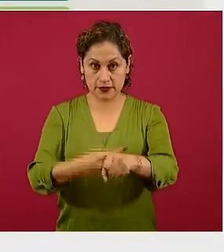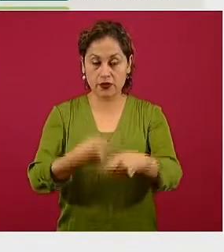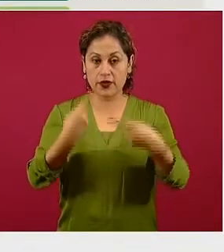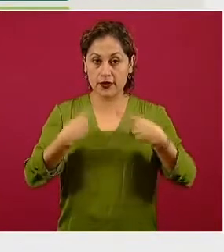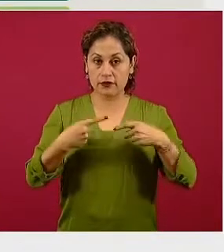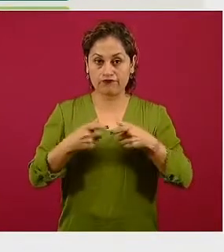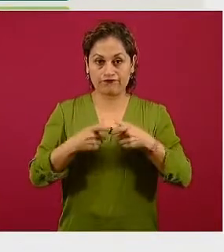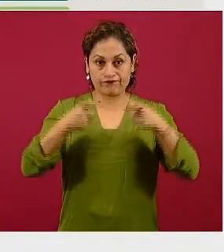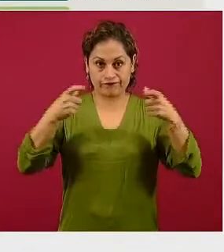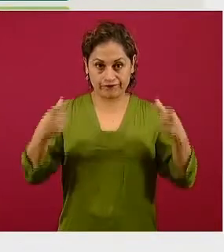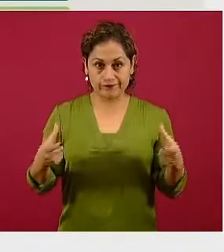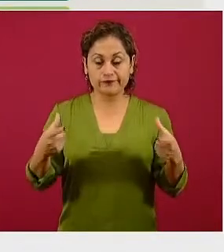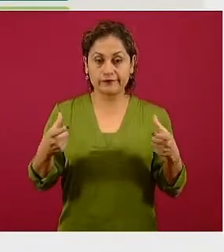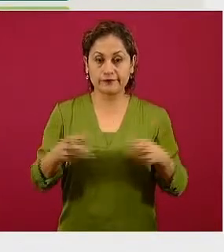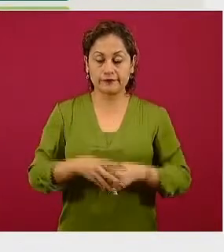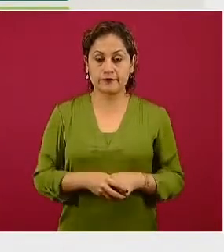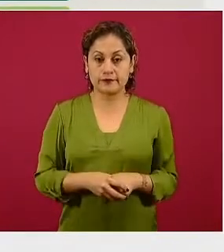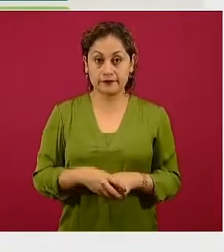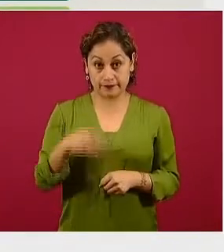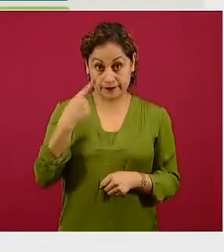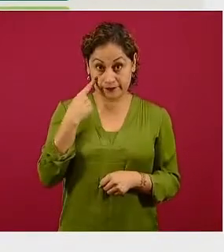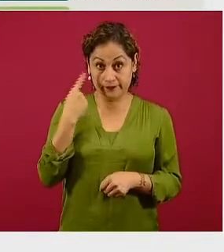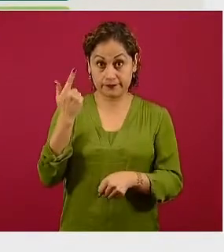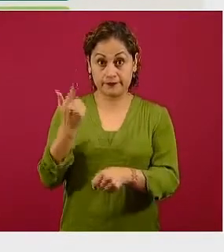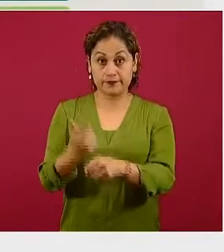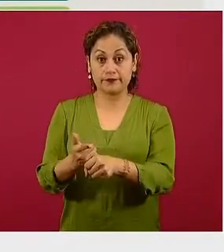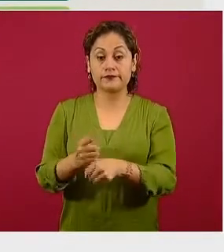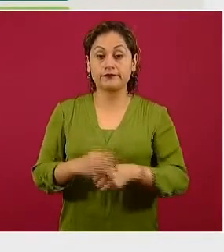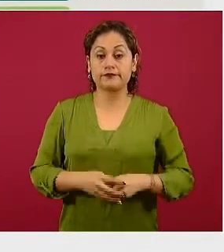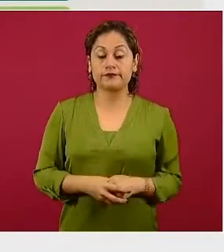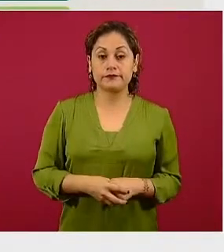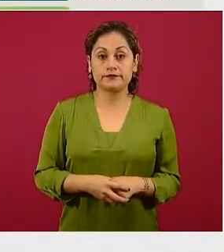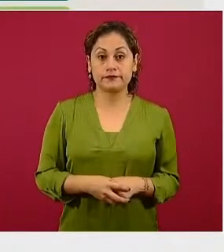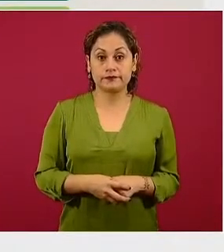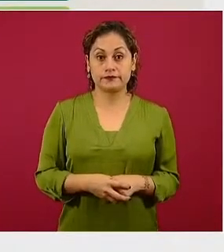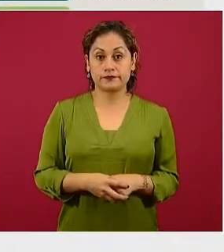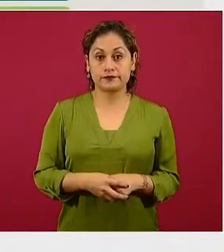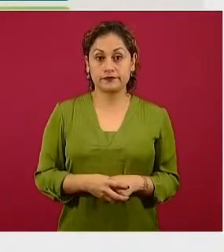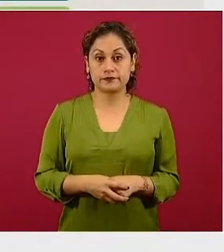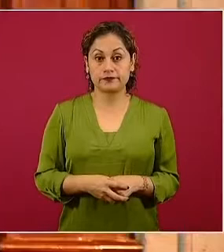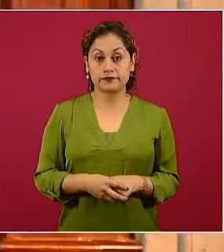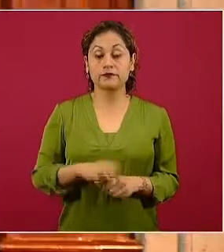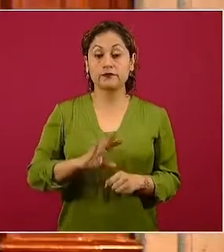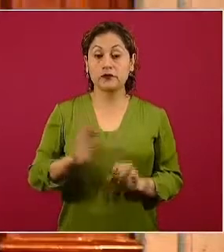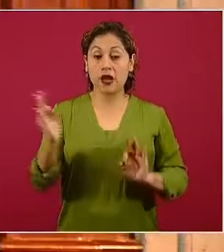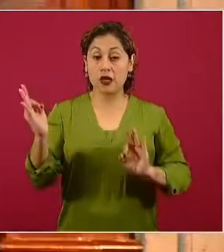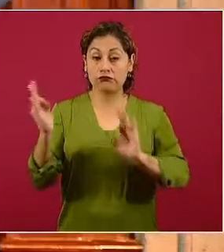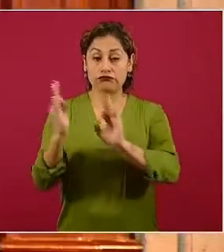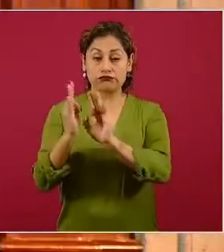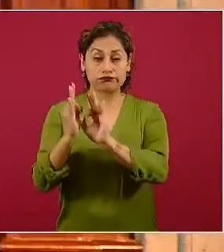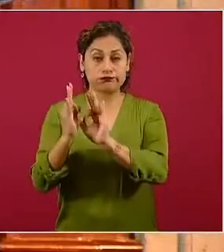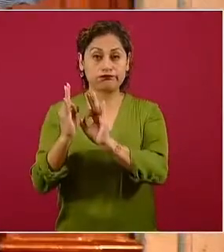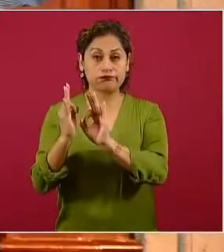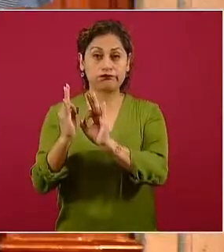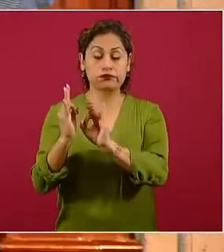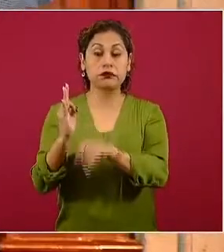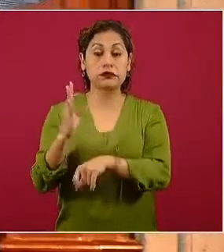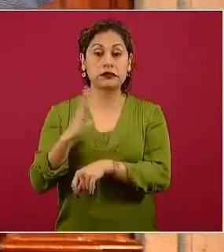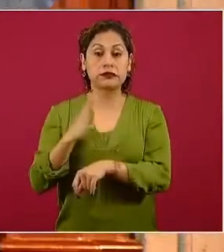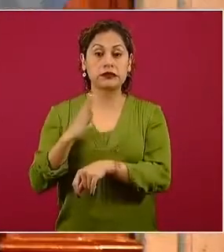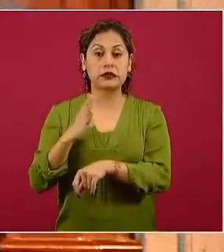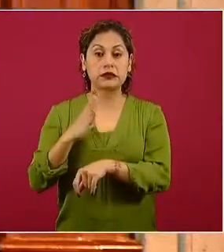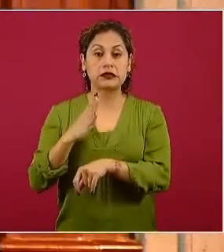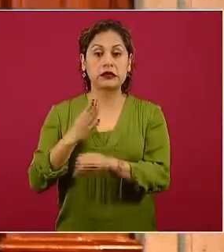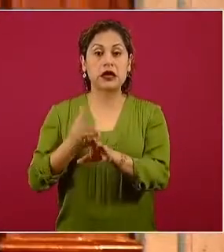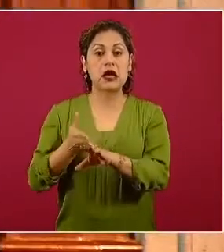México. Podemos ver que pues la tendencia prácticamente está ya cerca de alcanzar lo que en un momento